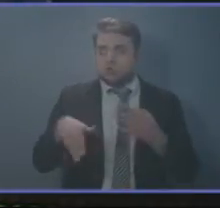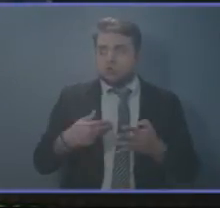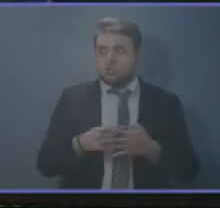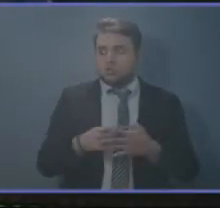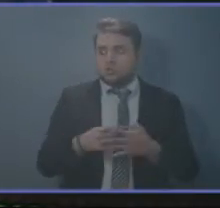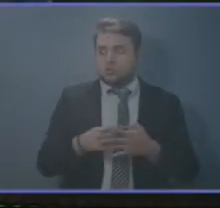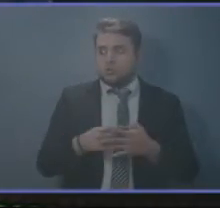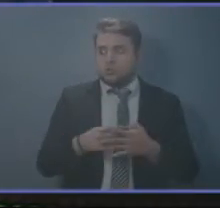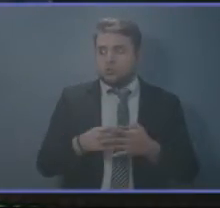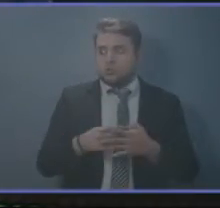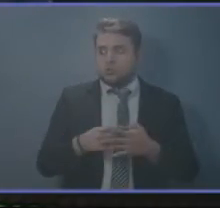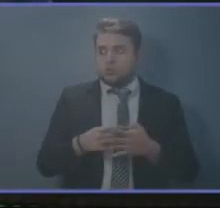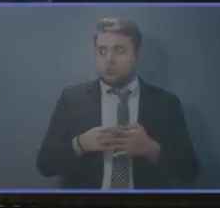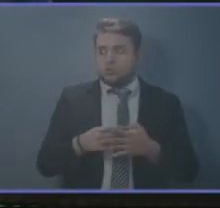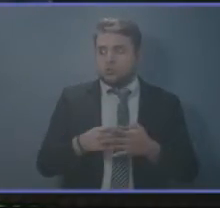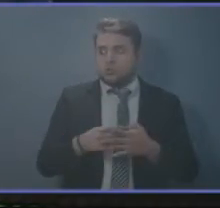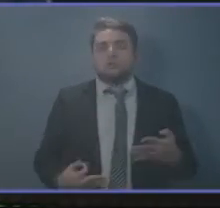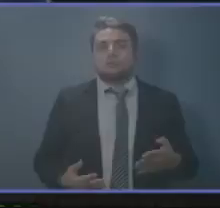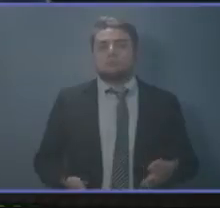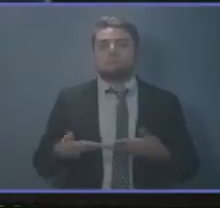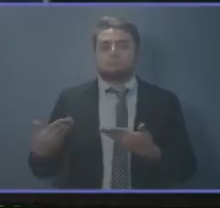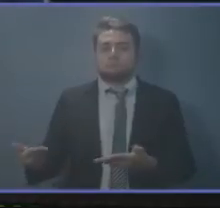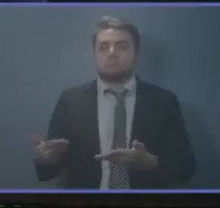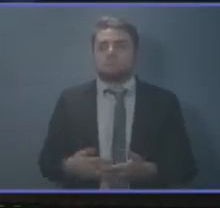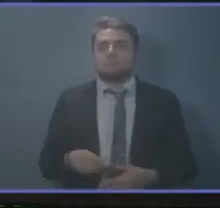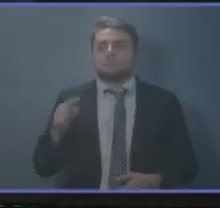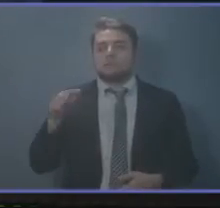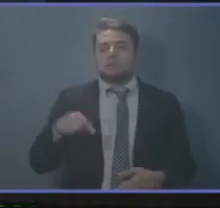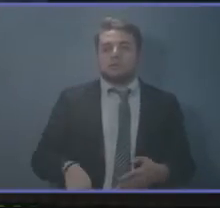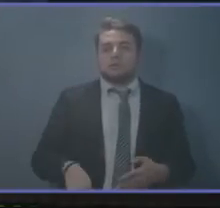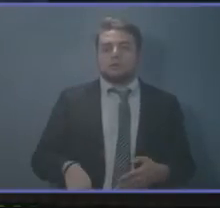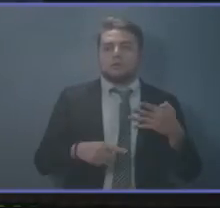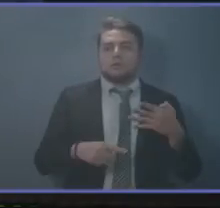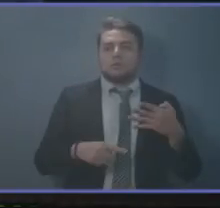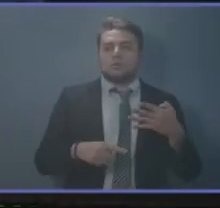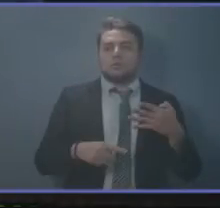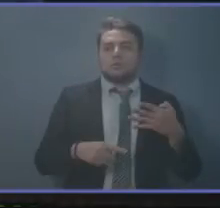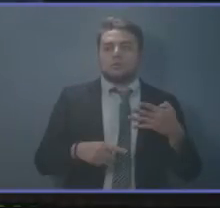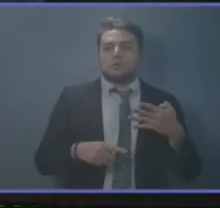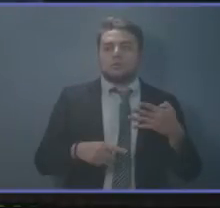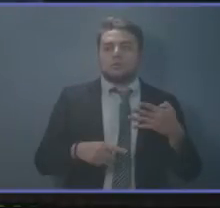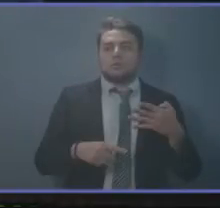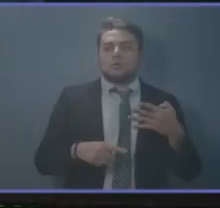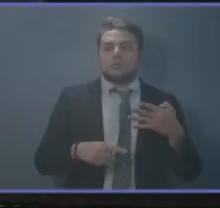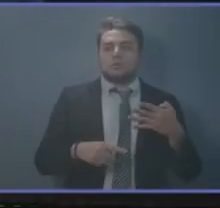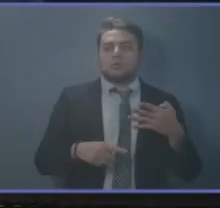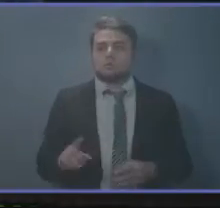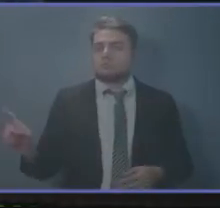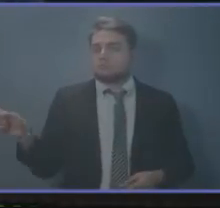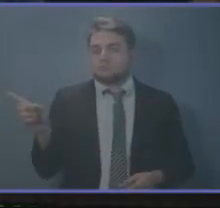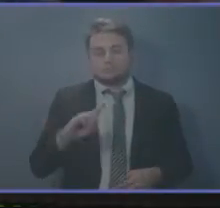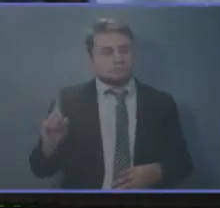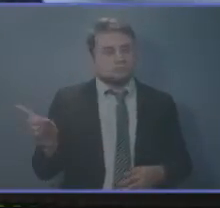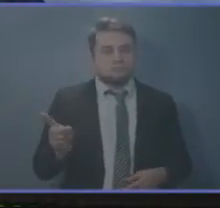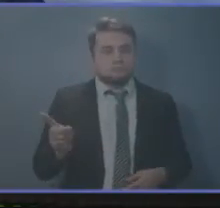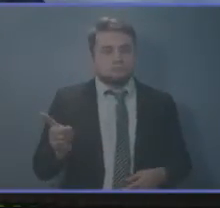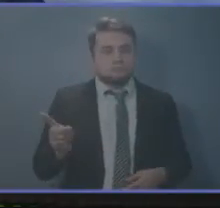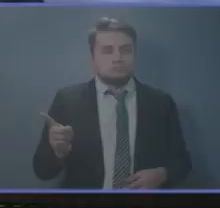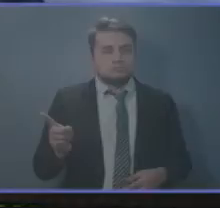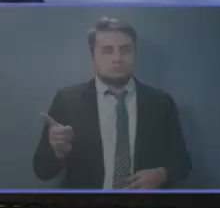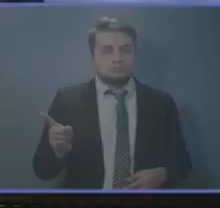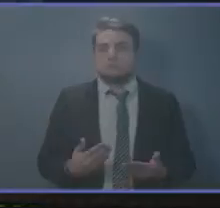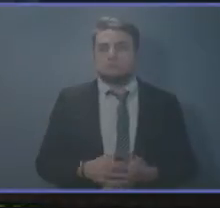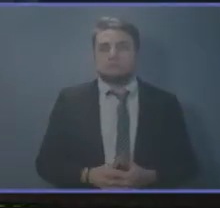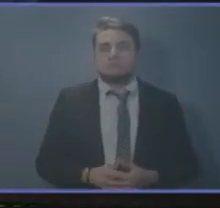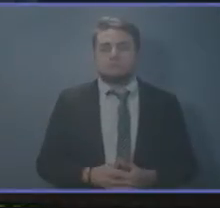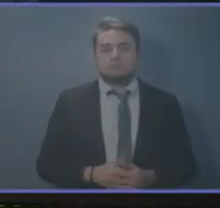ley, que eso ya lo establece nuestra Constitución, pero que lastimosamente no se cumple. Para